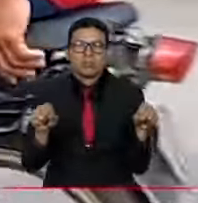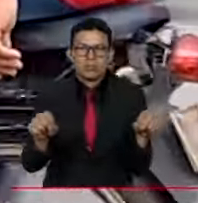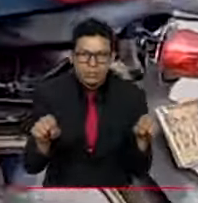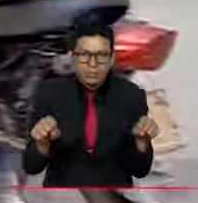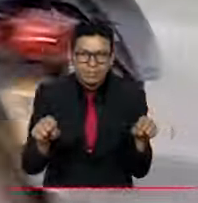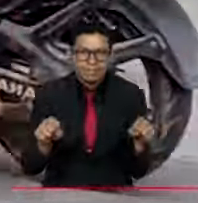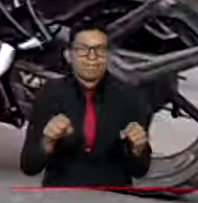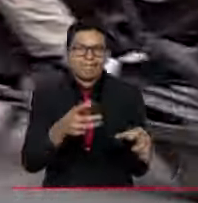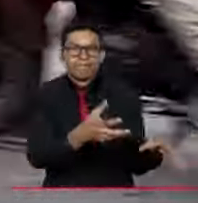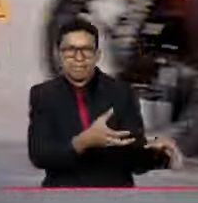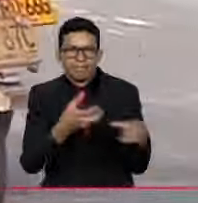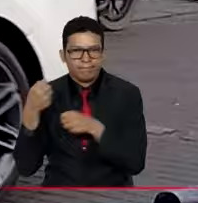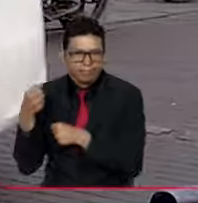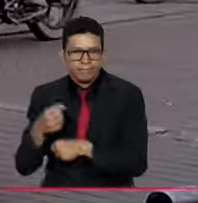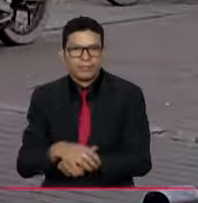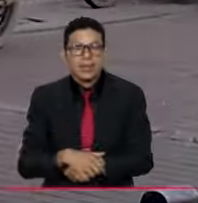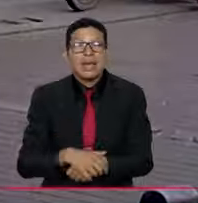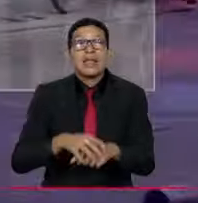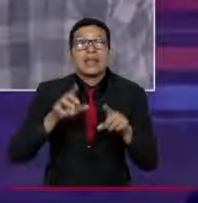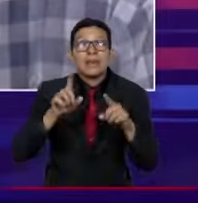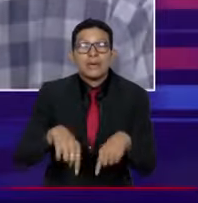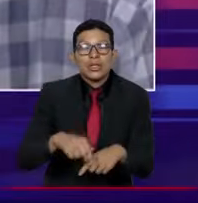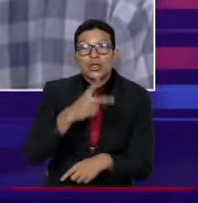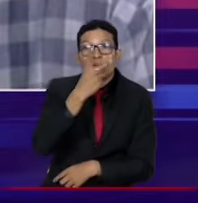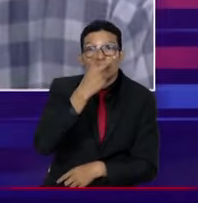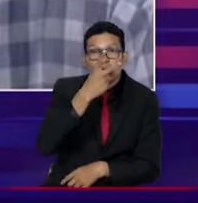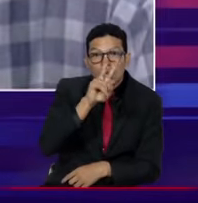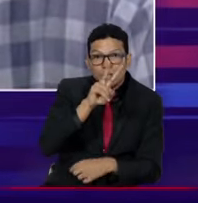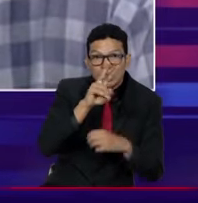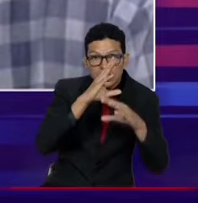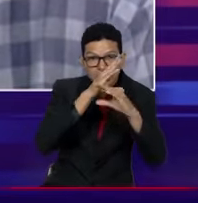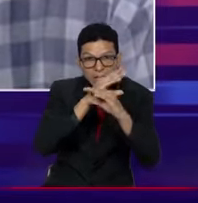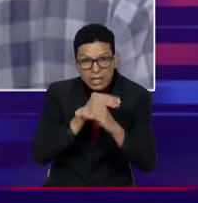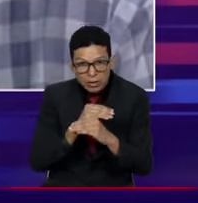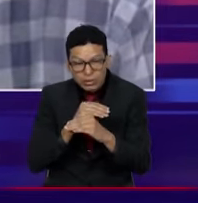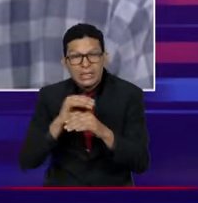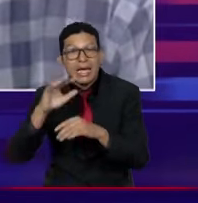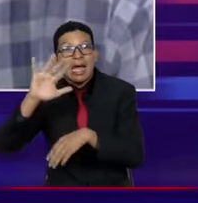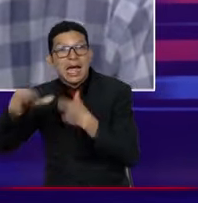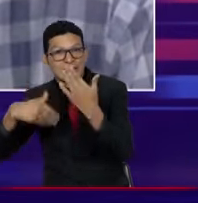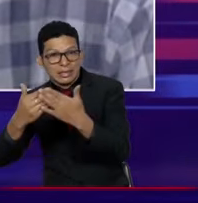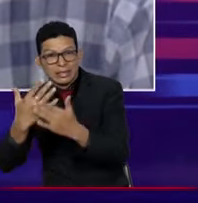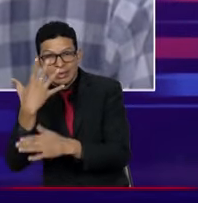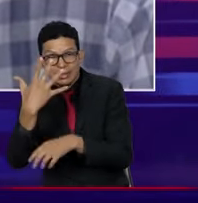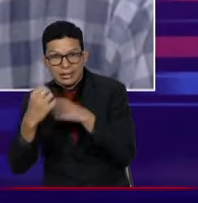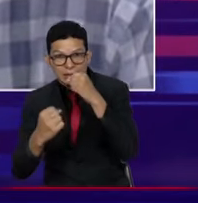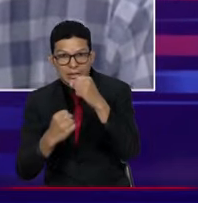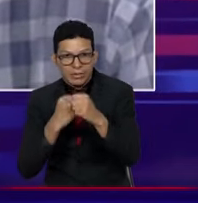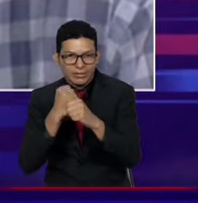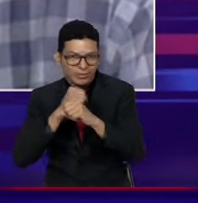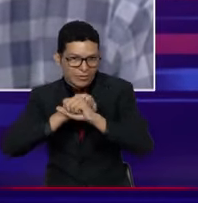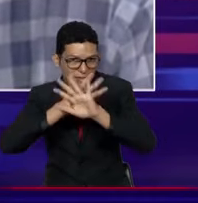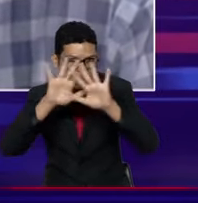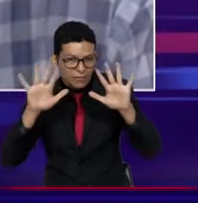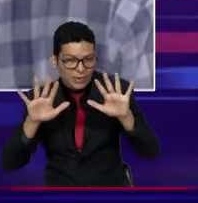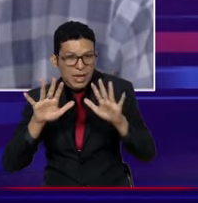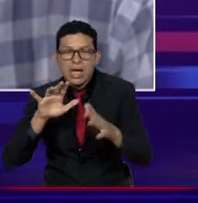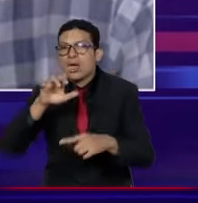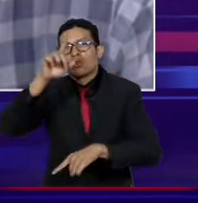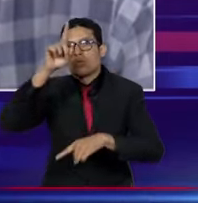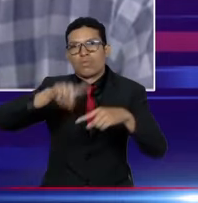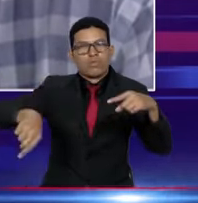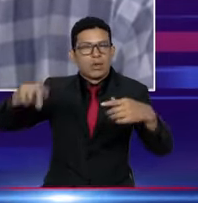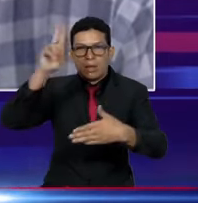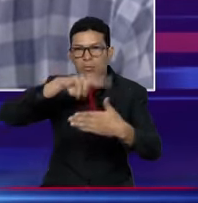Bueno, secretario, entonces, ¿cuál es el panorama en seguridad que hay allí en la Villa de Las Palmas que los llevó a ustedes a tomar este tipo de iniciativas?